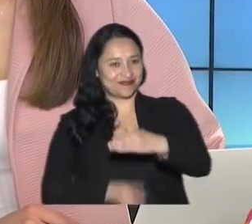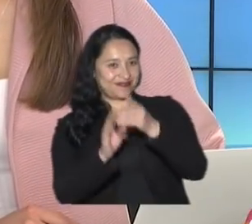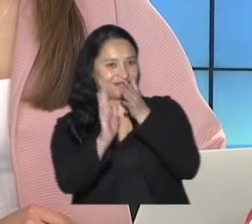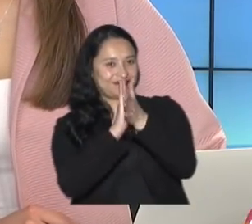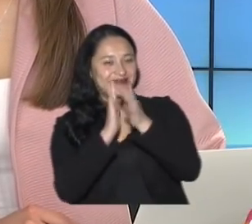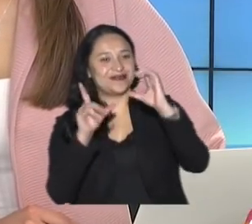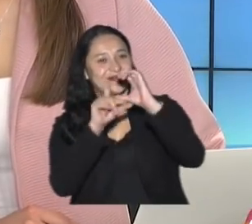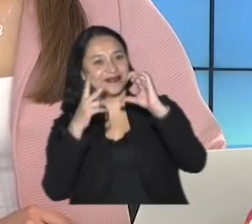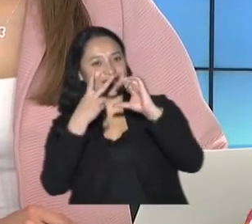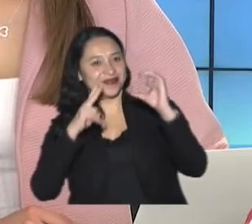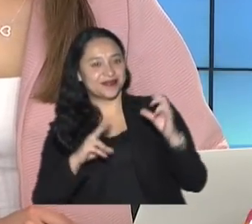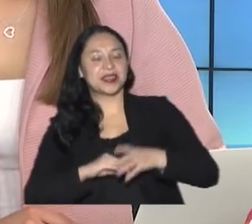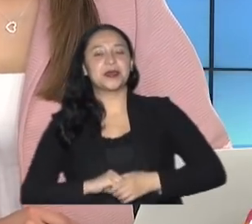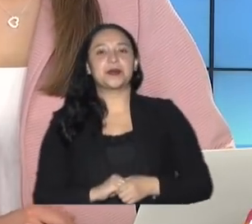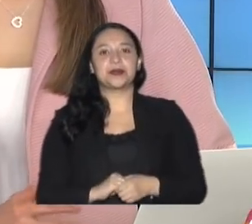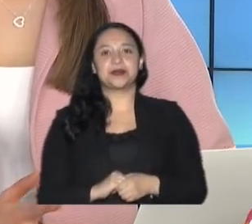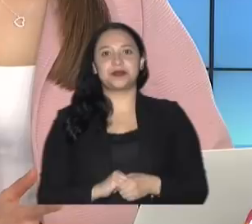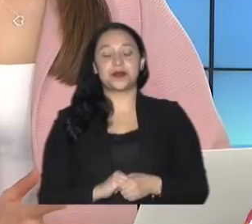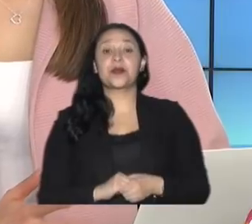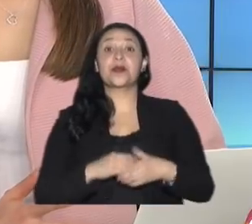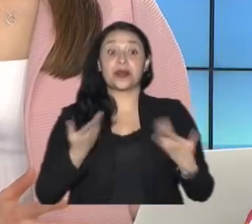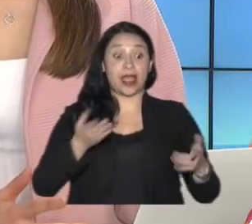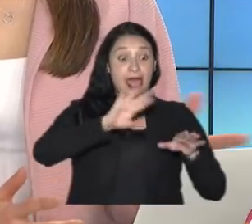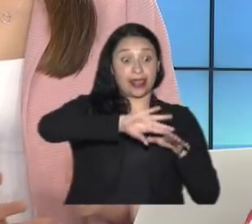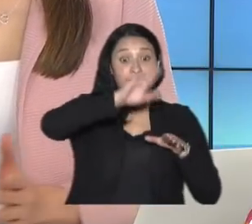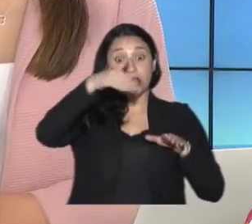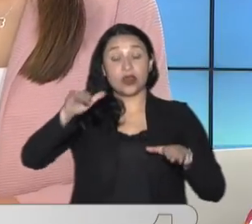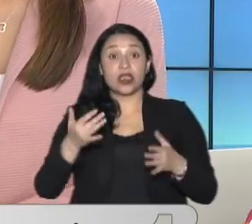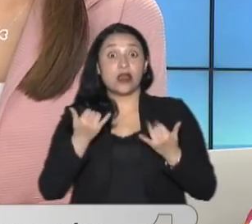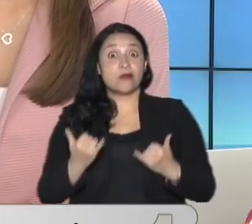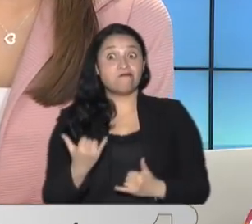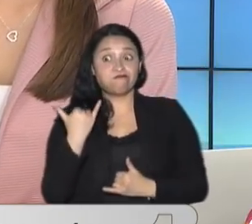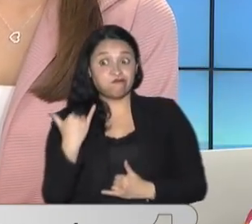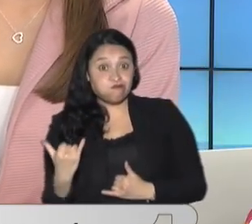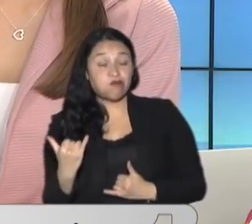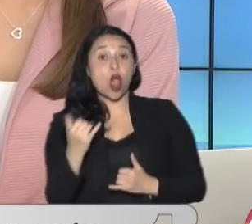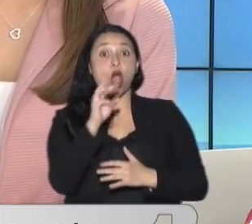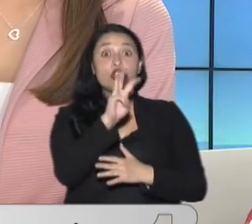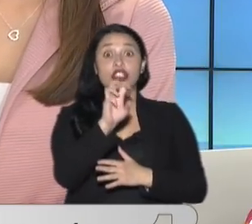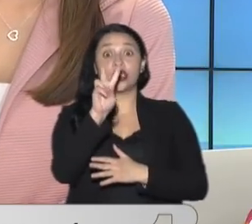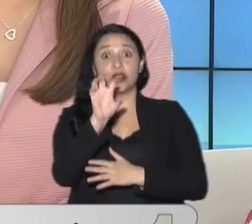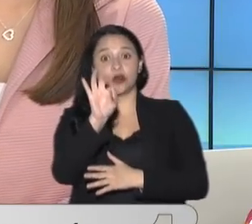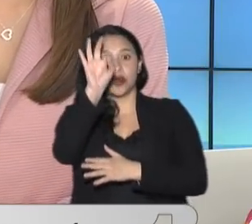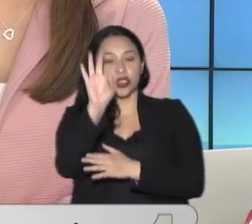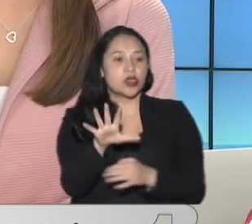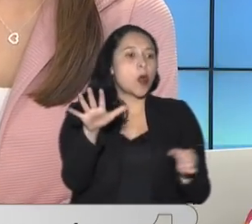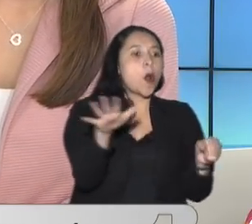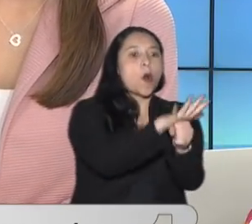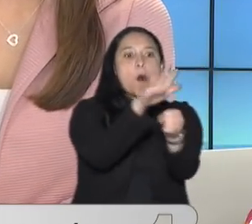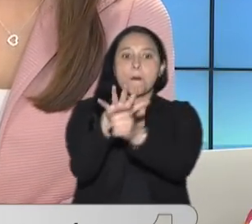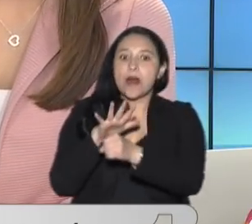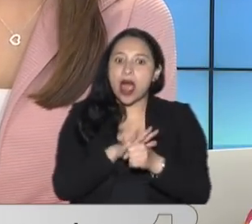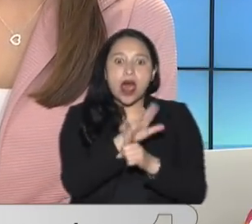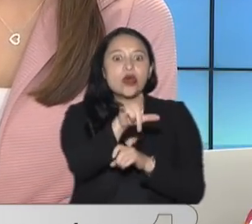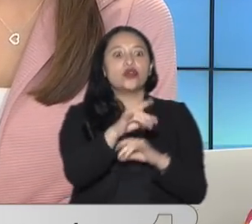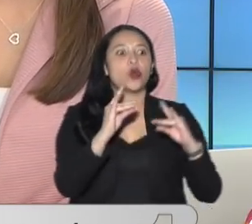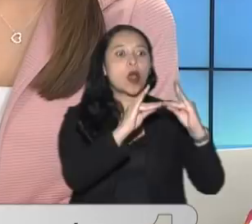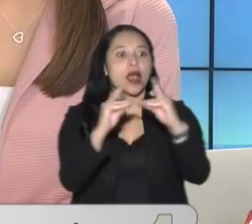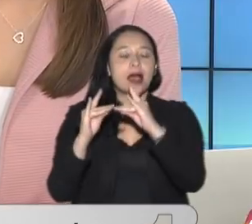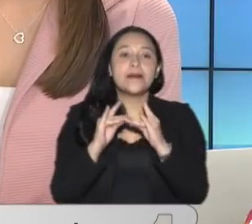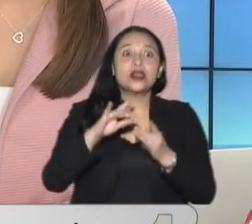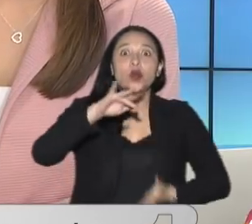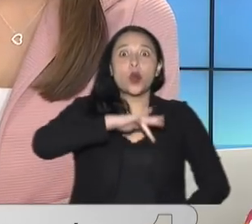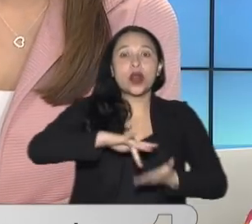Seguimos en Noticentro 1 CMI. Antioquia supera el 82% en ocupación de camas UCI. En las próximas horas